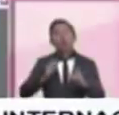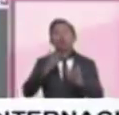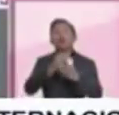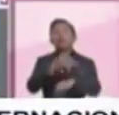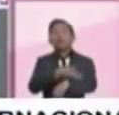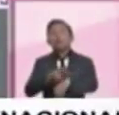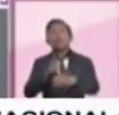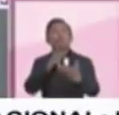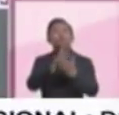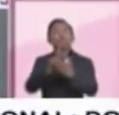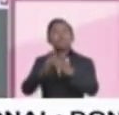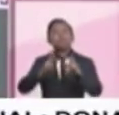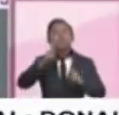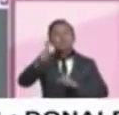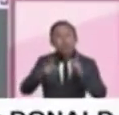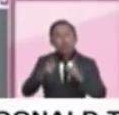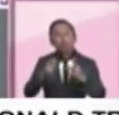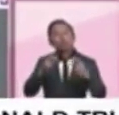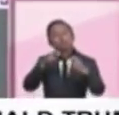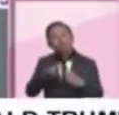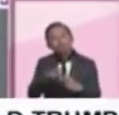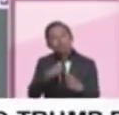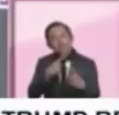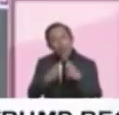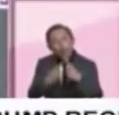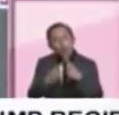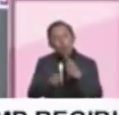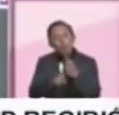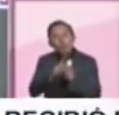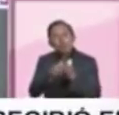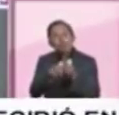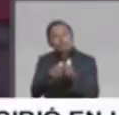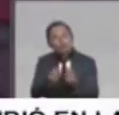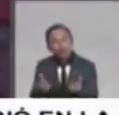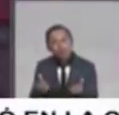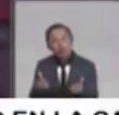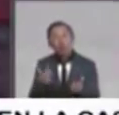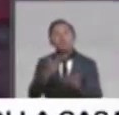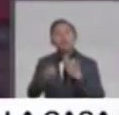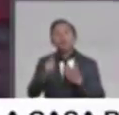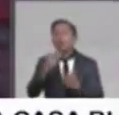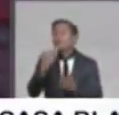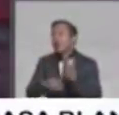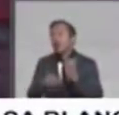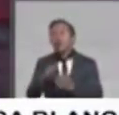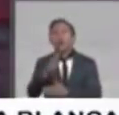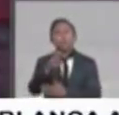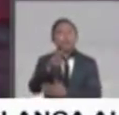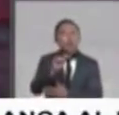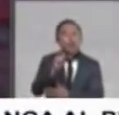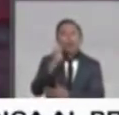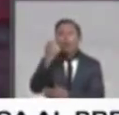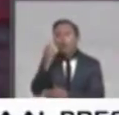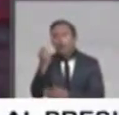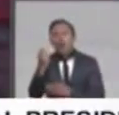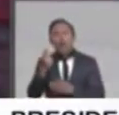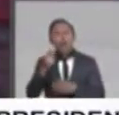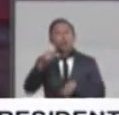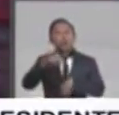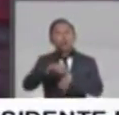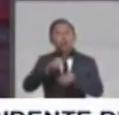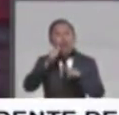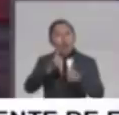nota. Claro. ¿No? Claro, ¿sí? Espectáculo. Pero es un mal espectáculo. ¿Qué puso el teléfono para que lo contratemos para que vaya a las fiestas? Como